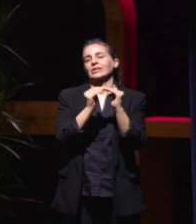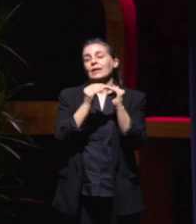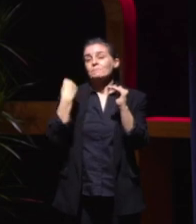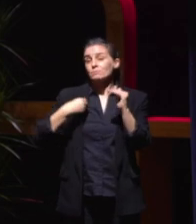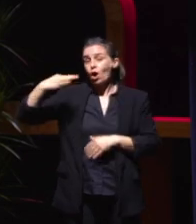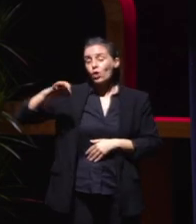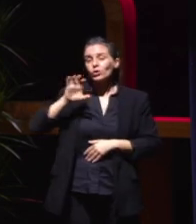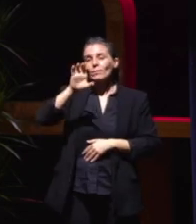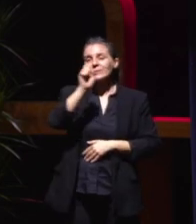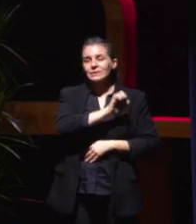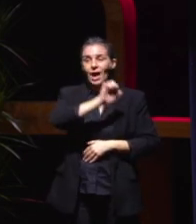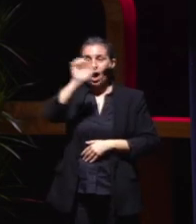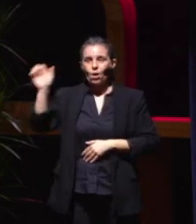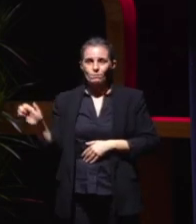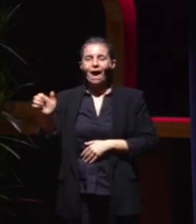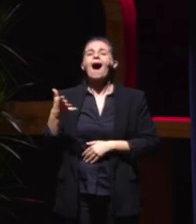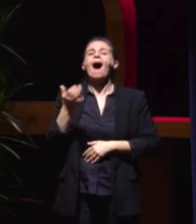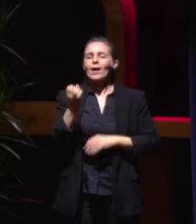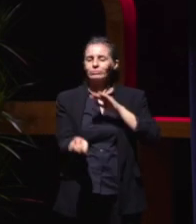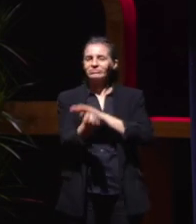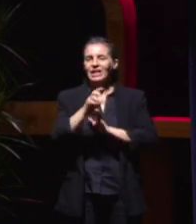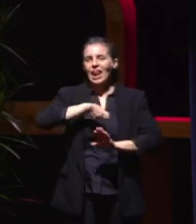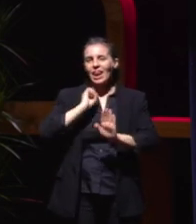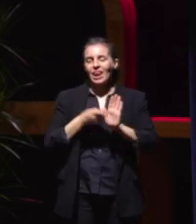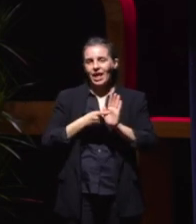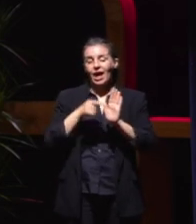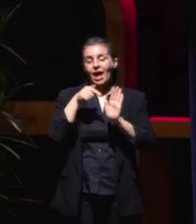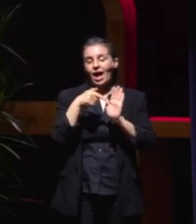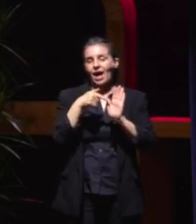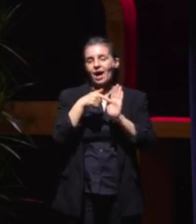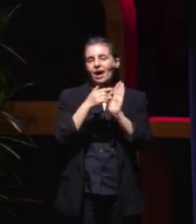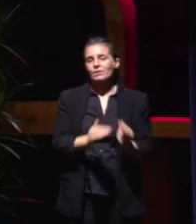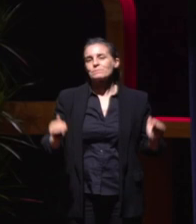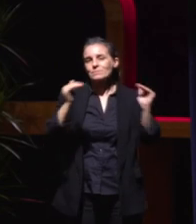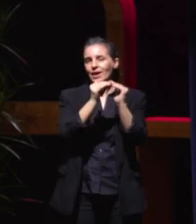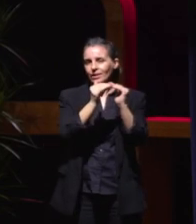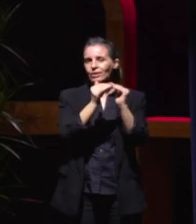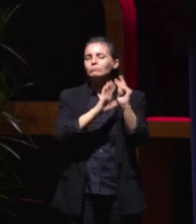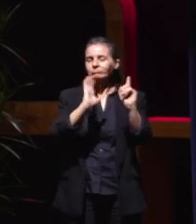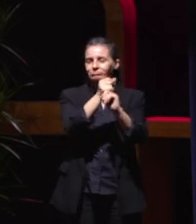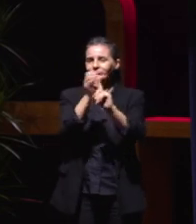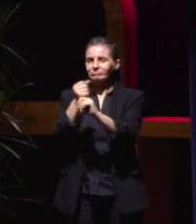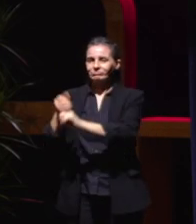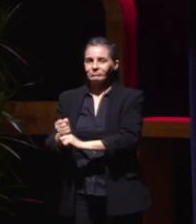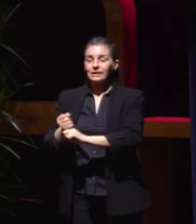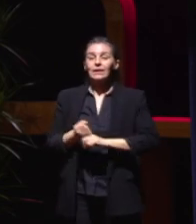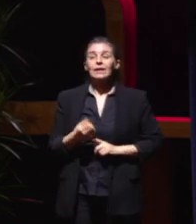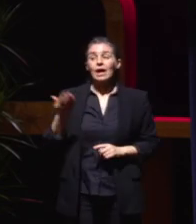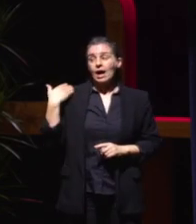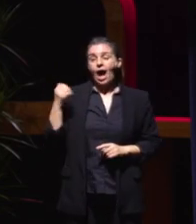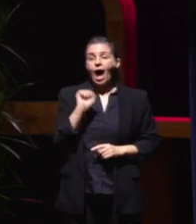europeo que tiene una ley en la que la paridad está llegando a algún sitio porque en el año